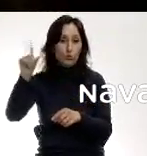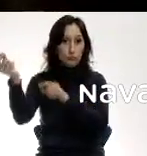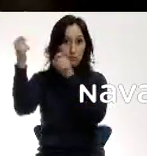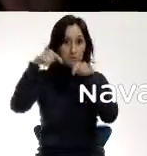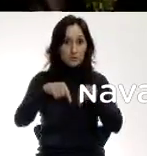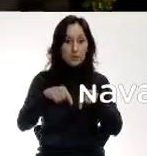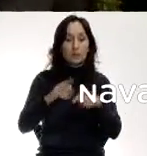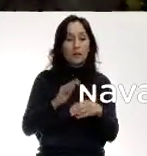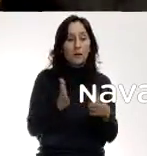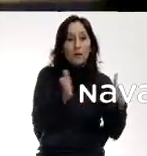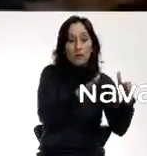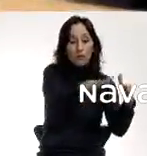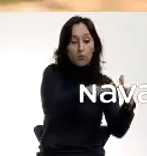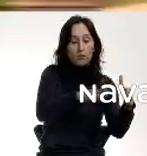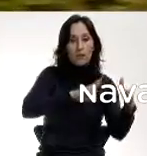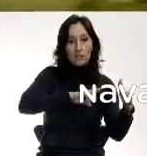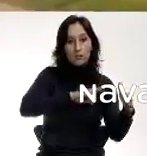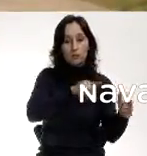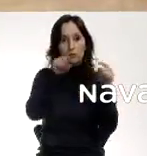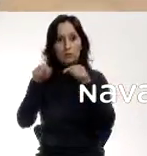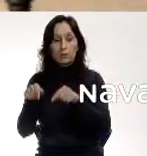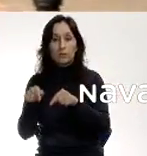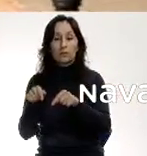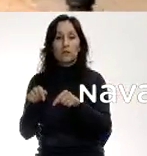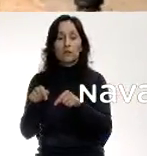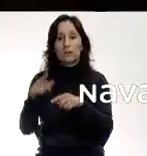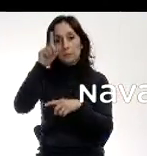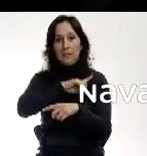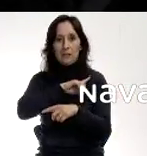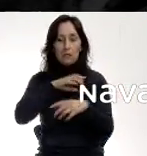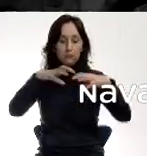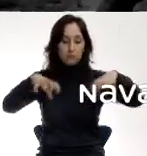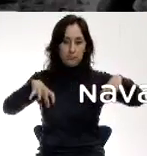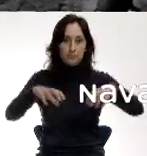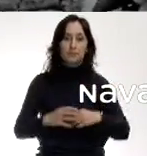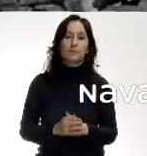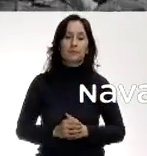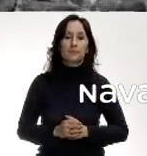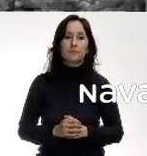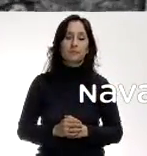van a estar los religiosos y aquí va a estar, vamos a decir, lo militar.